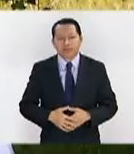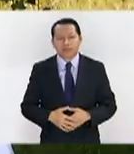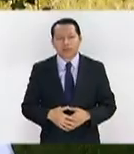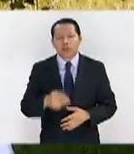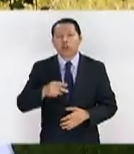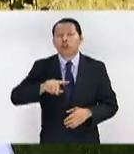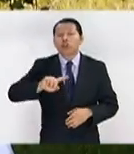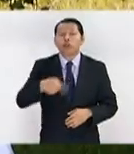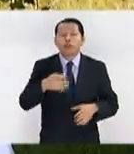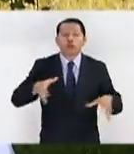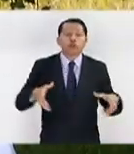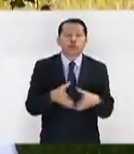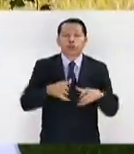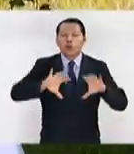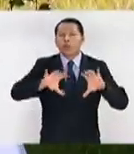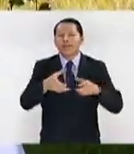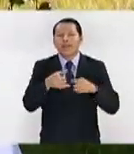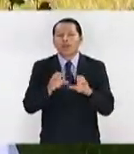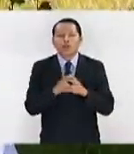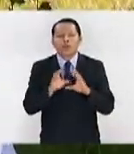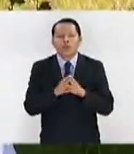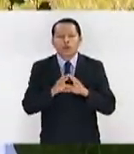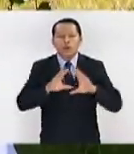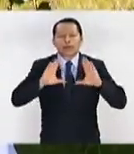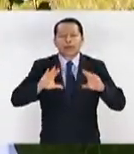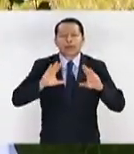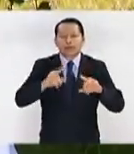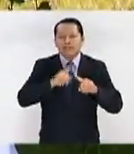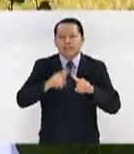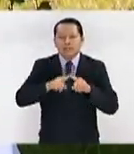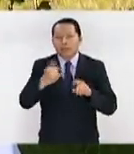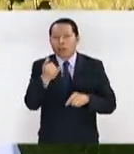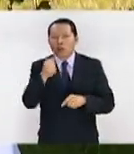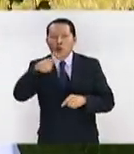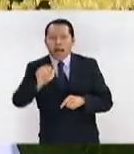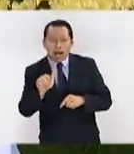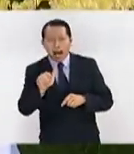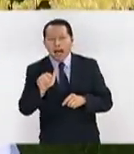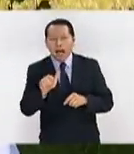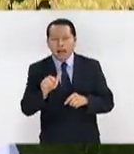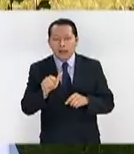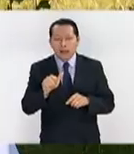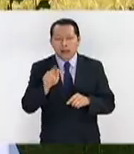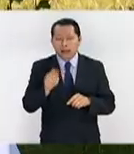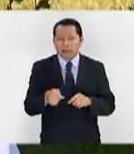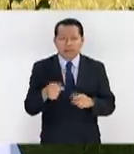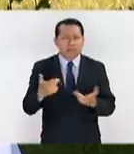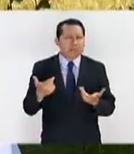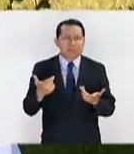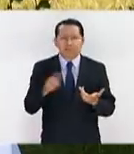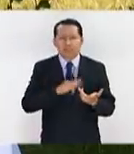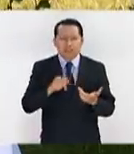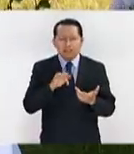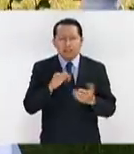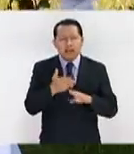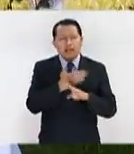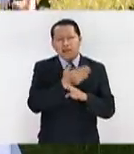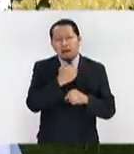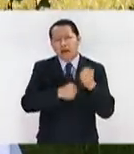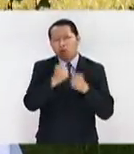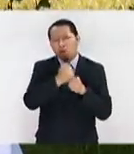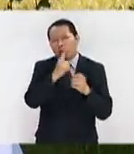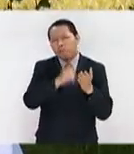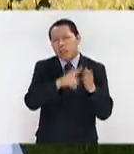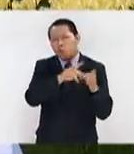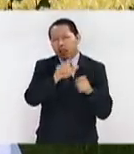Somos una comunidad que empezamos enseñando Kundalini Yoga al final de los años 70 y